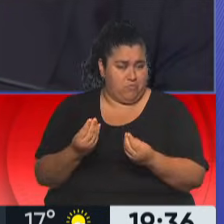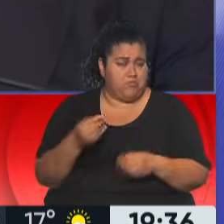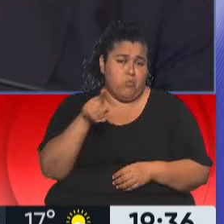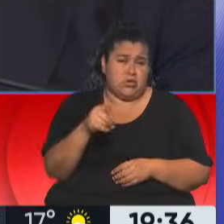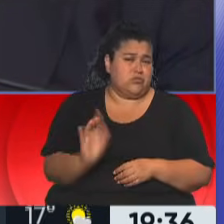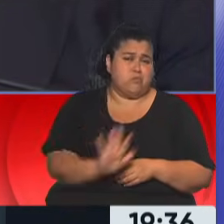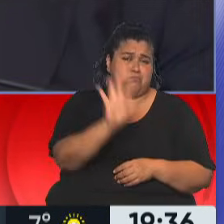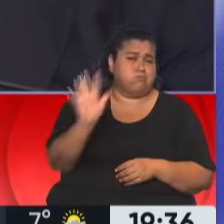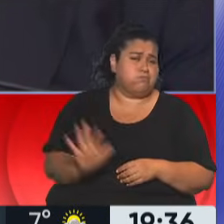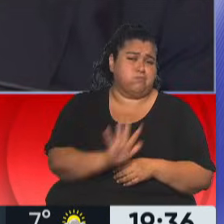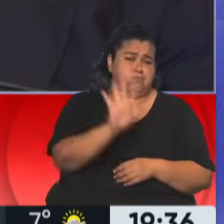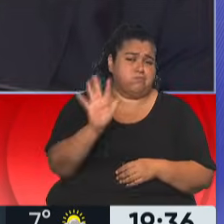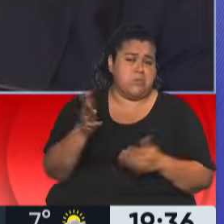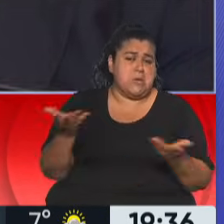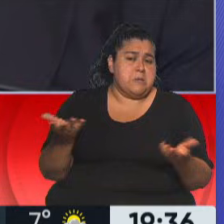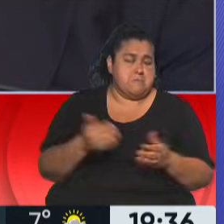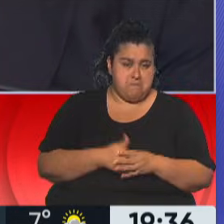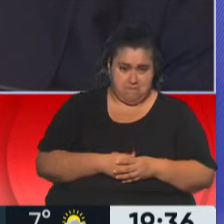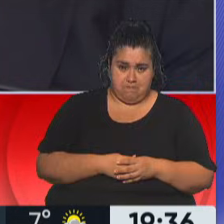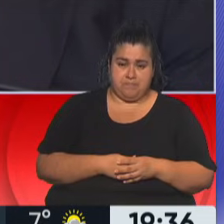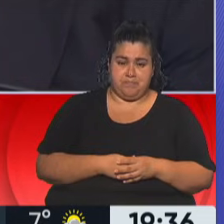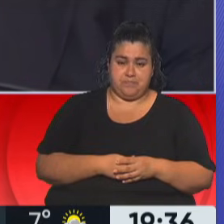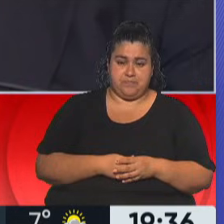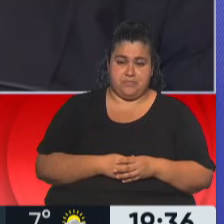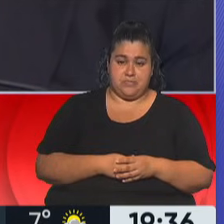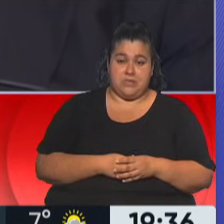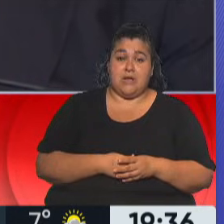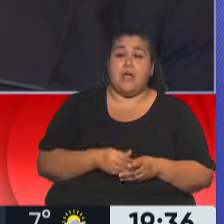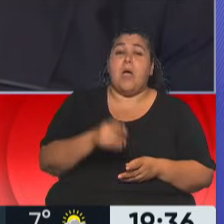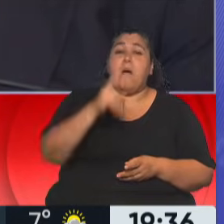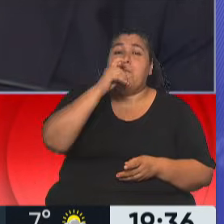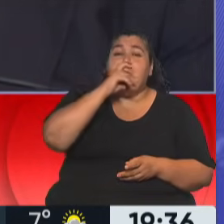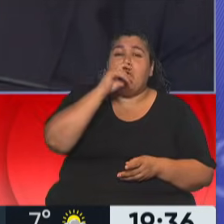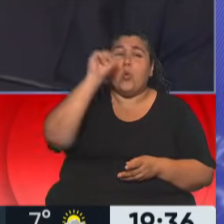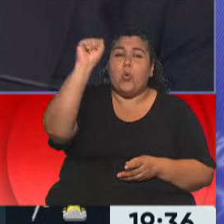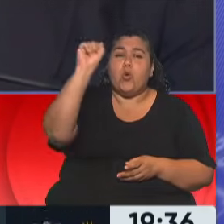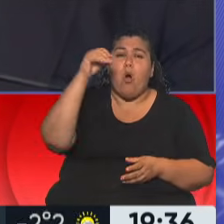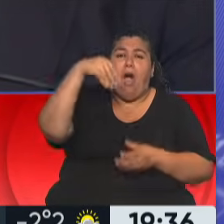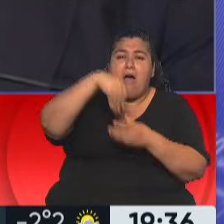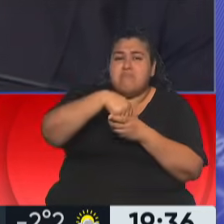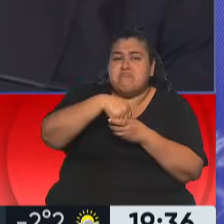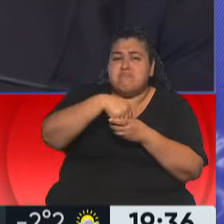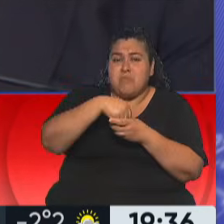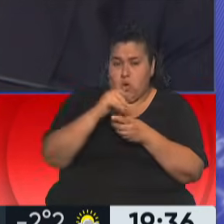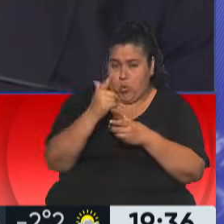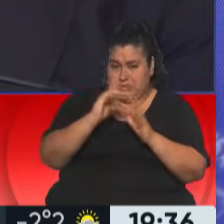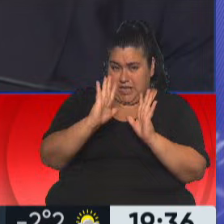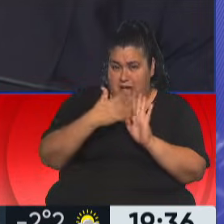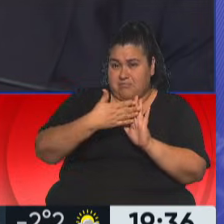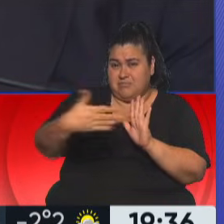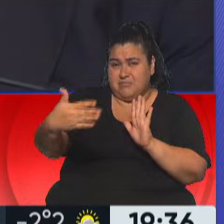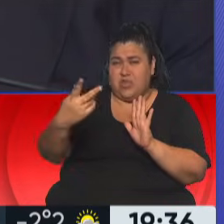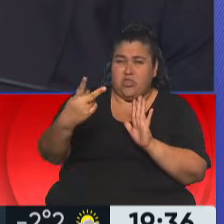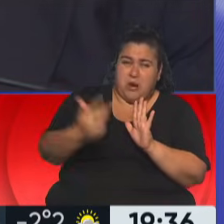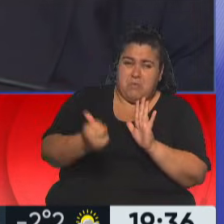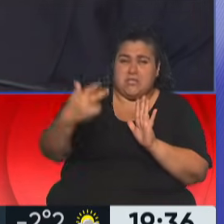tal vez no es mejor de lo que estaba. ¿Cómo lo ves a Venezuela sin Maduro dentro de 3 o 4 meses? Bueno, habrá que ver, es muy prematuro me parece para